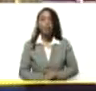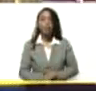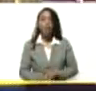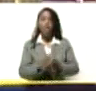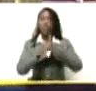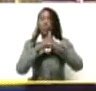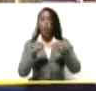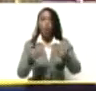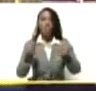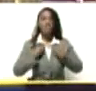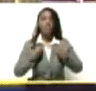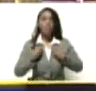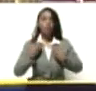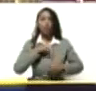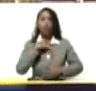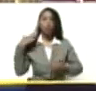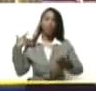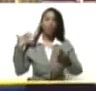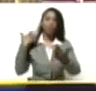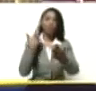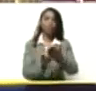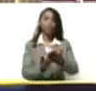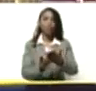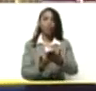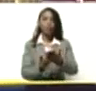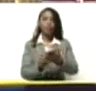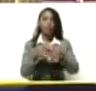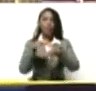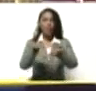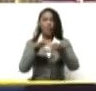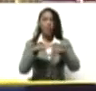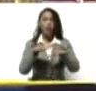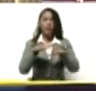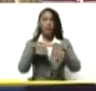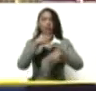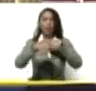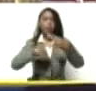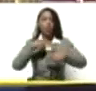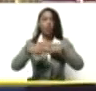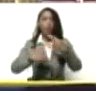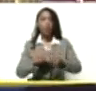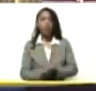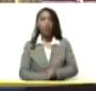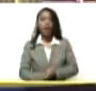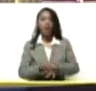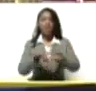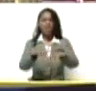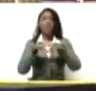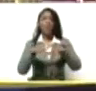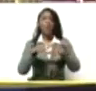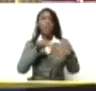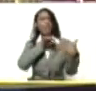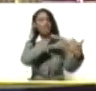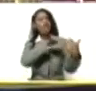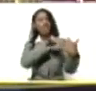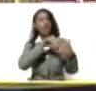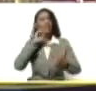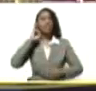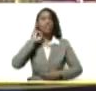lo que hemos vivido estos años, hermosos de revolución, hermosos de batalla